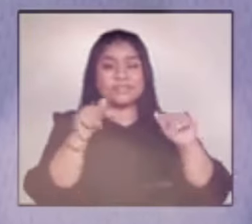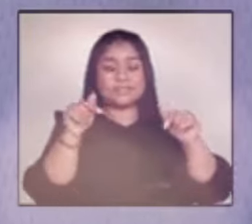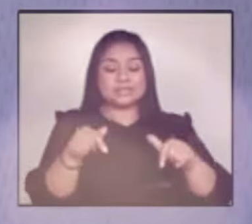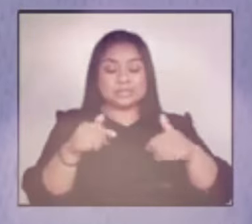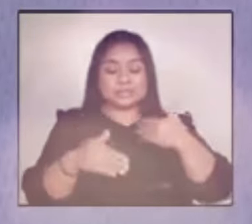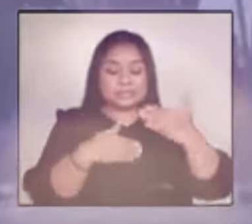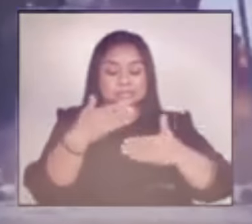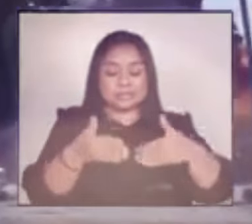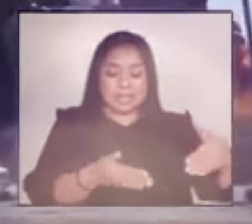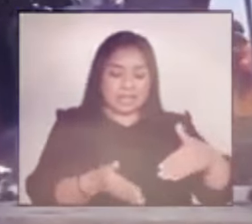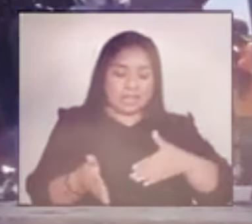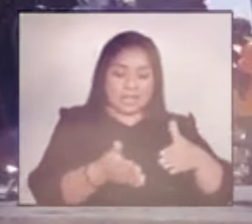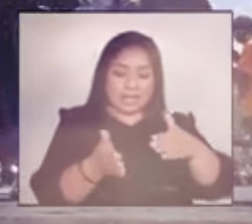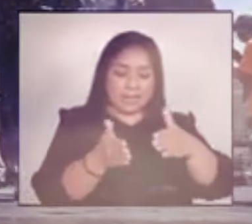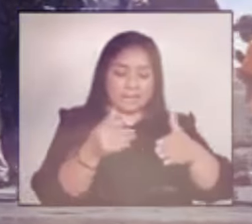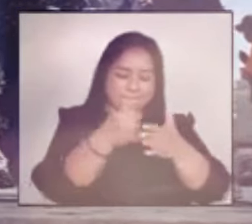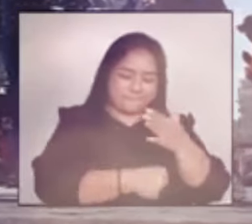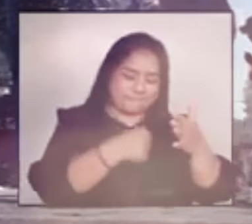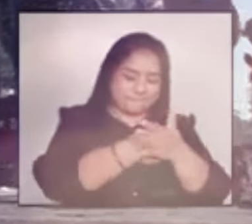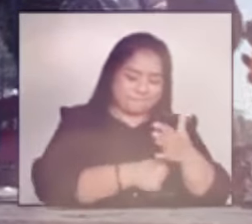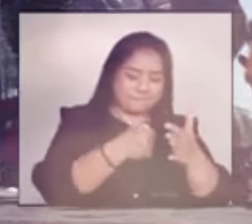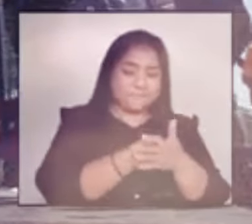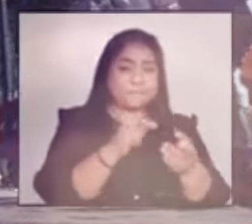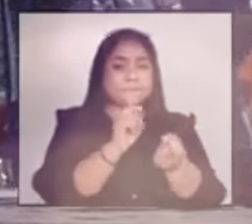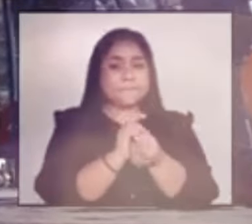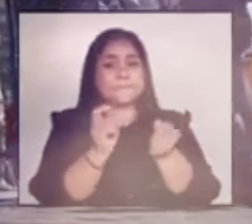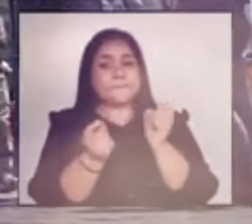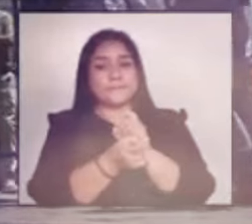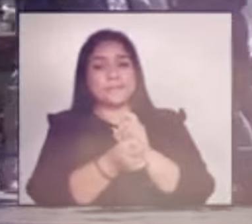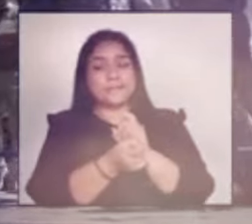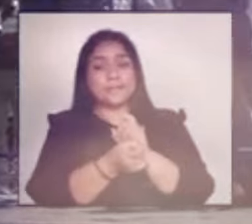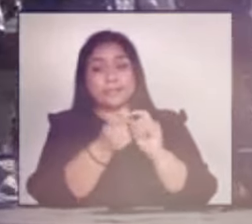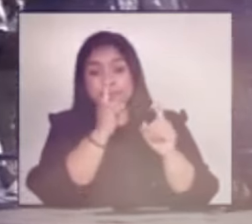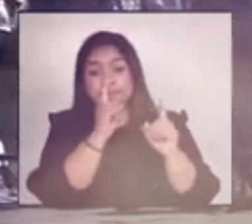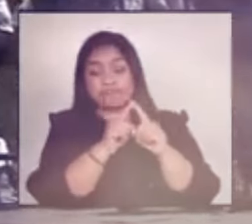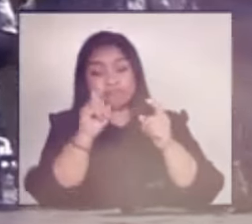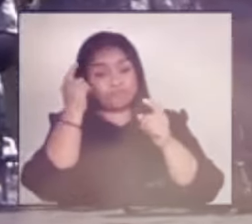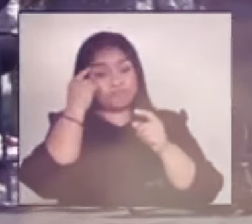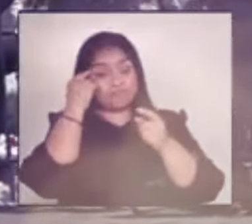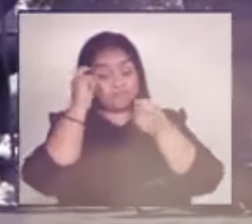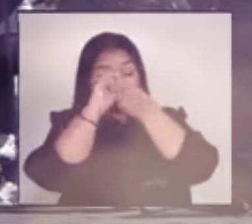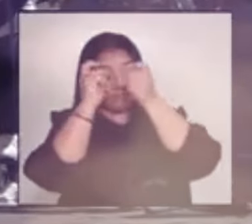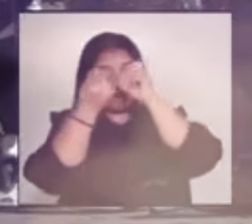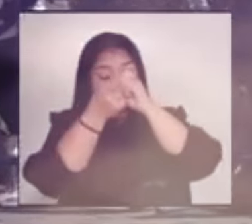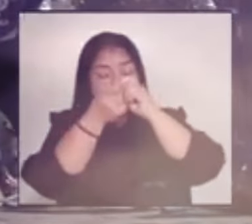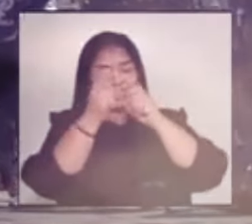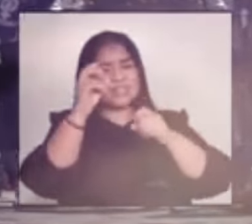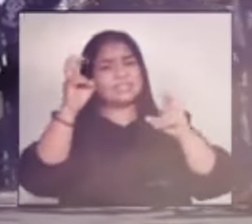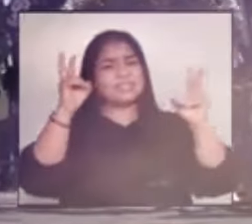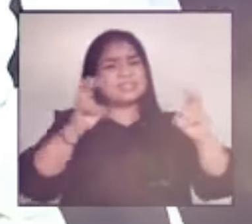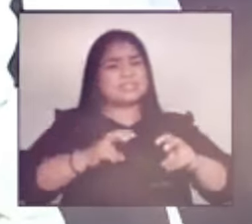camino de luchas y de cambios, de convicción sobre la necesidad